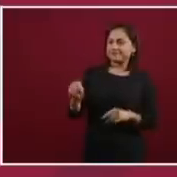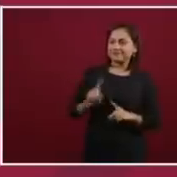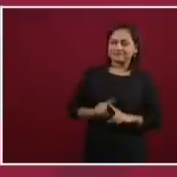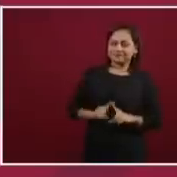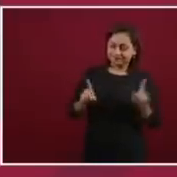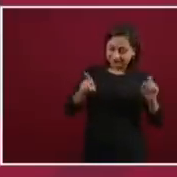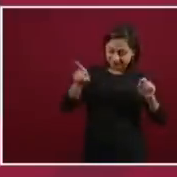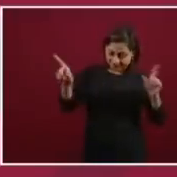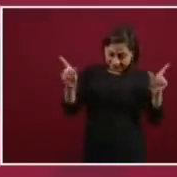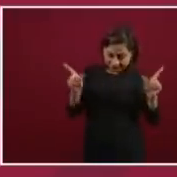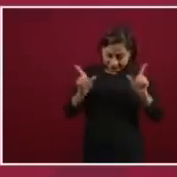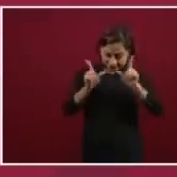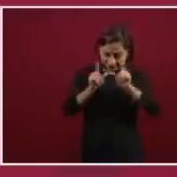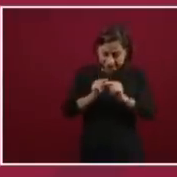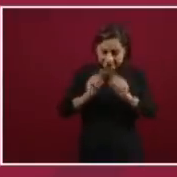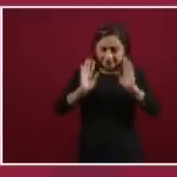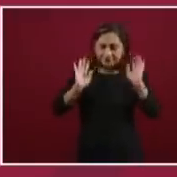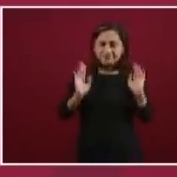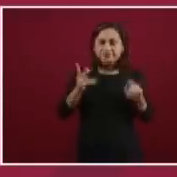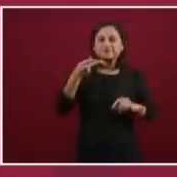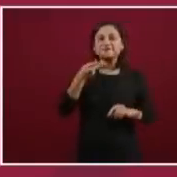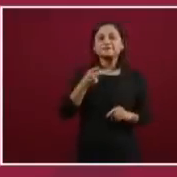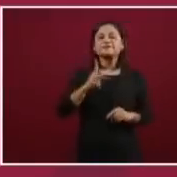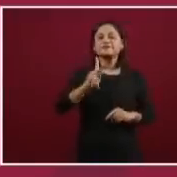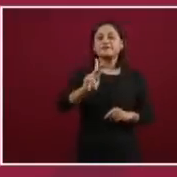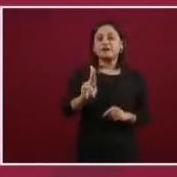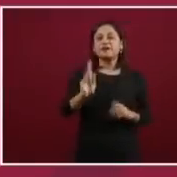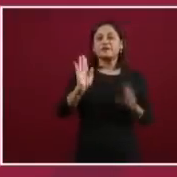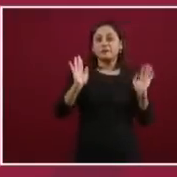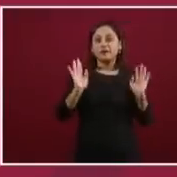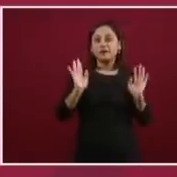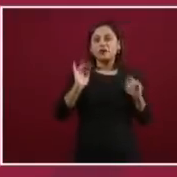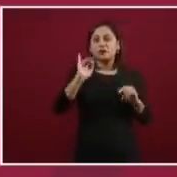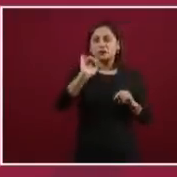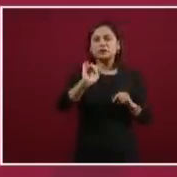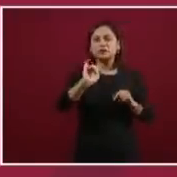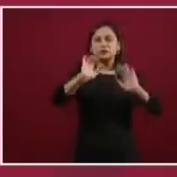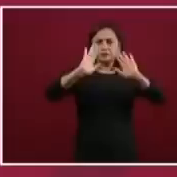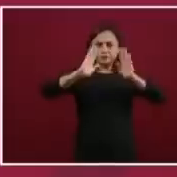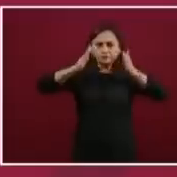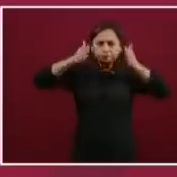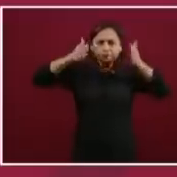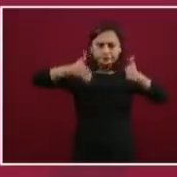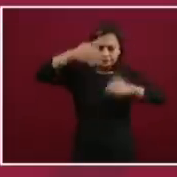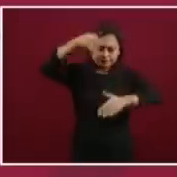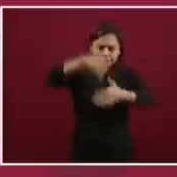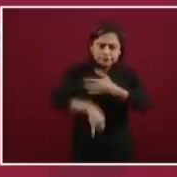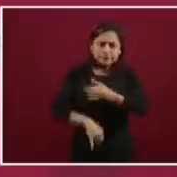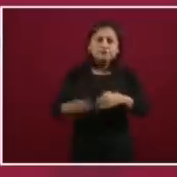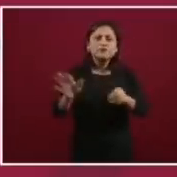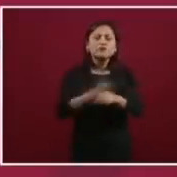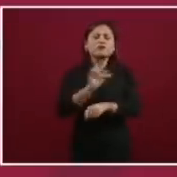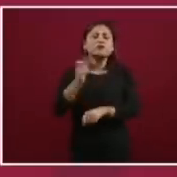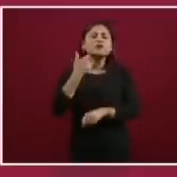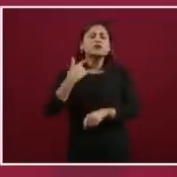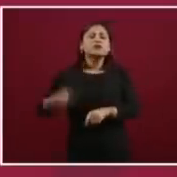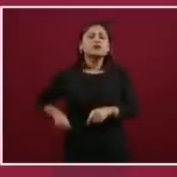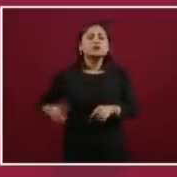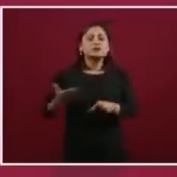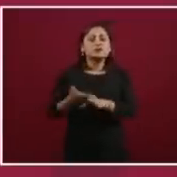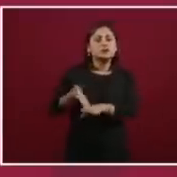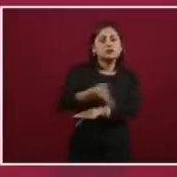decir lo menos- pero si hay que atender las causas porque se la pasaron durante todo el